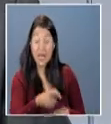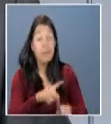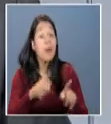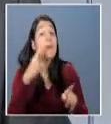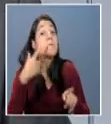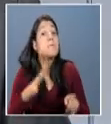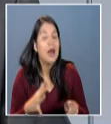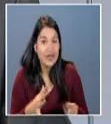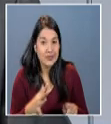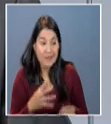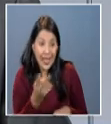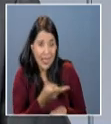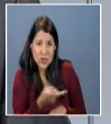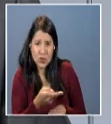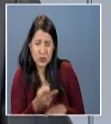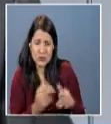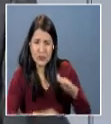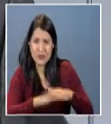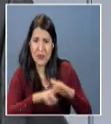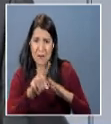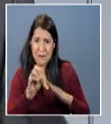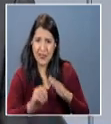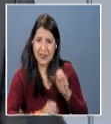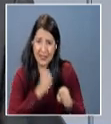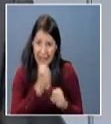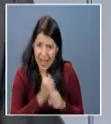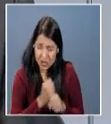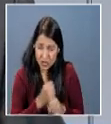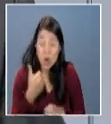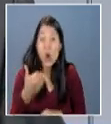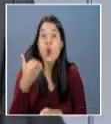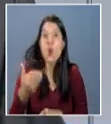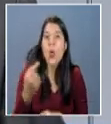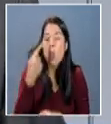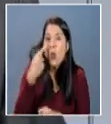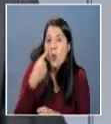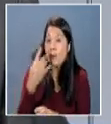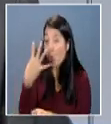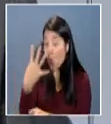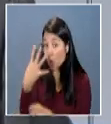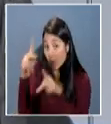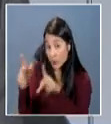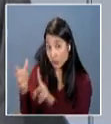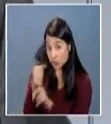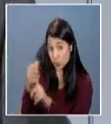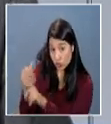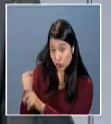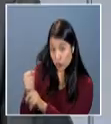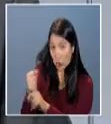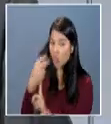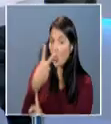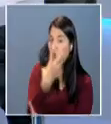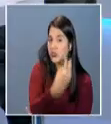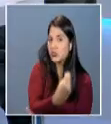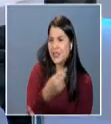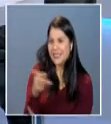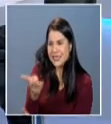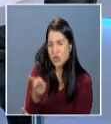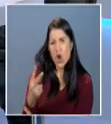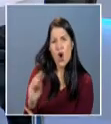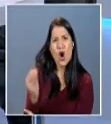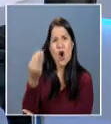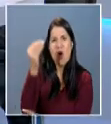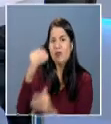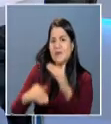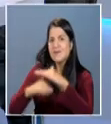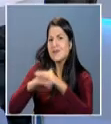que han trascendido, ninguno de ellos tenía más de 20 años. Y cuando tenemos los datos de los 4 detenidos por parte del OIJ, 2 escaparon, son también jóvenes que no pasan de los